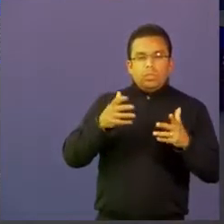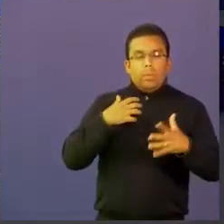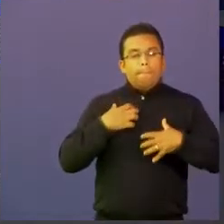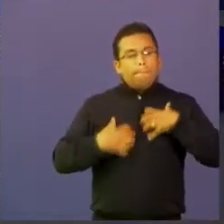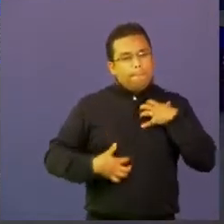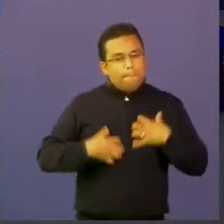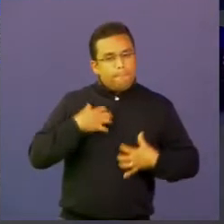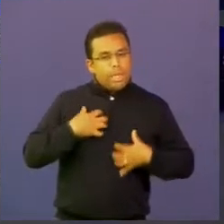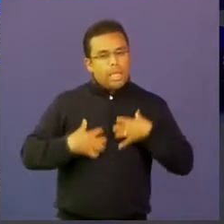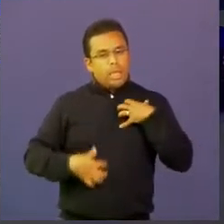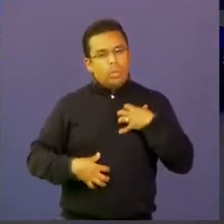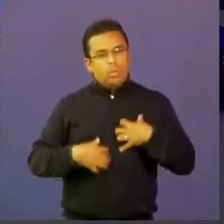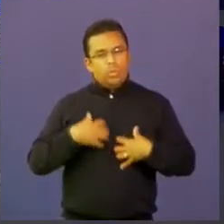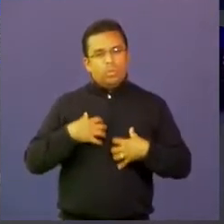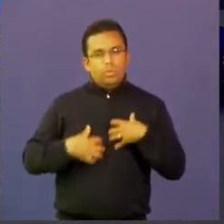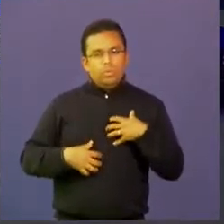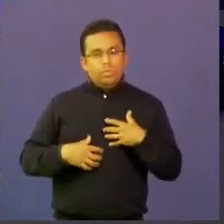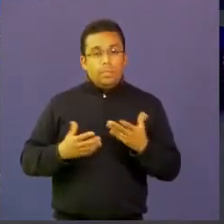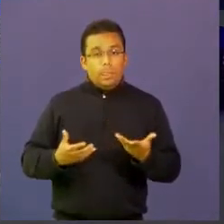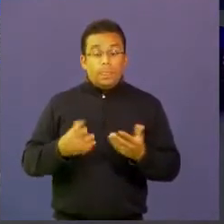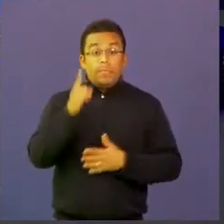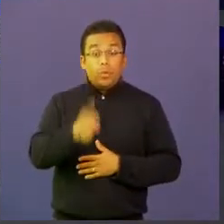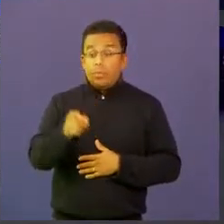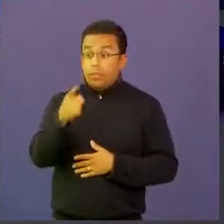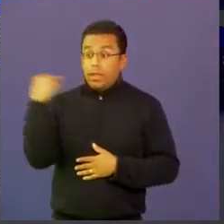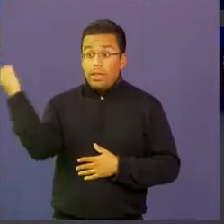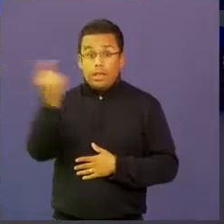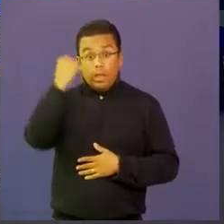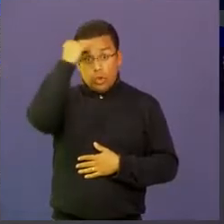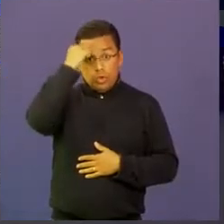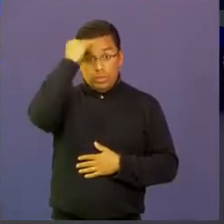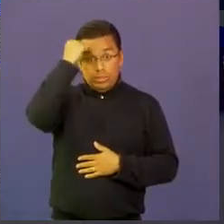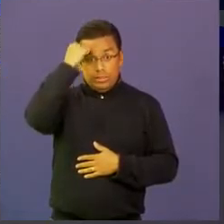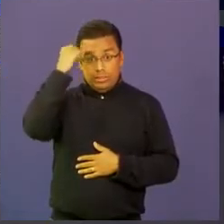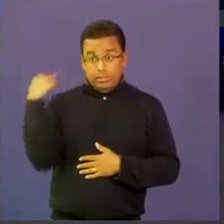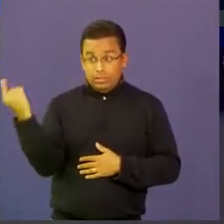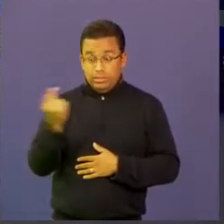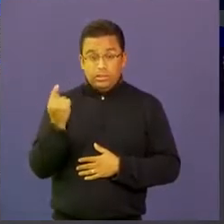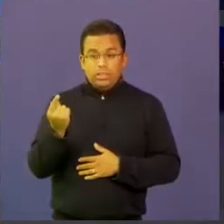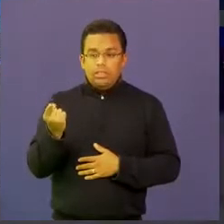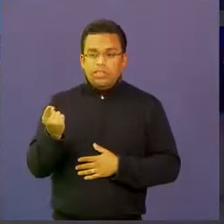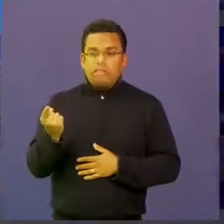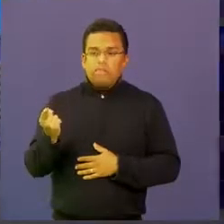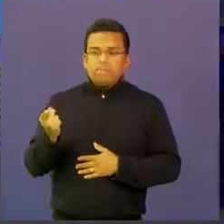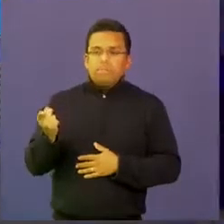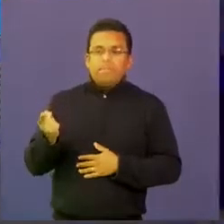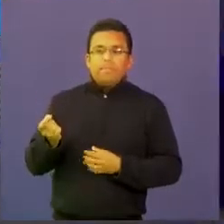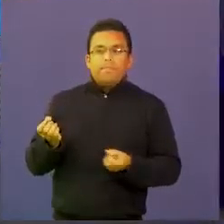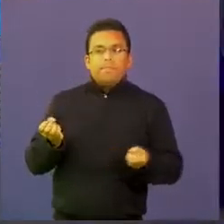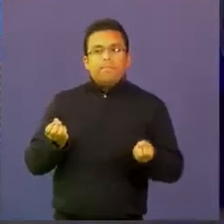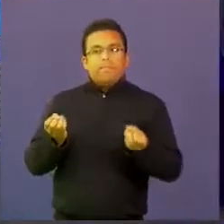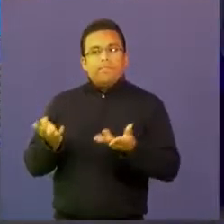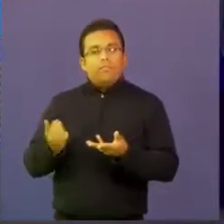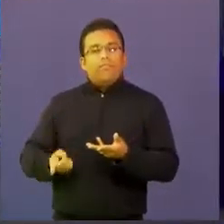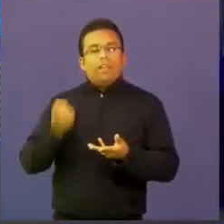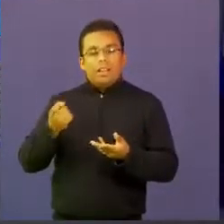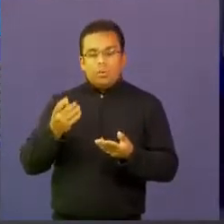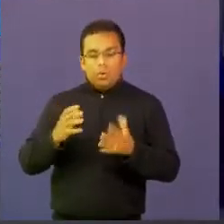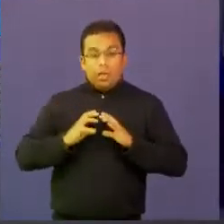vez los los los docentes muchas veces necesitan un control sobre su clase